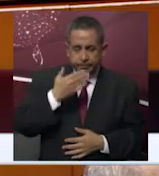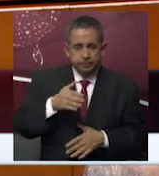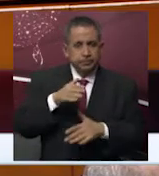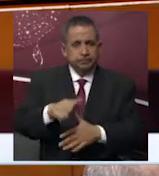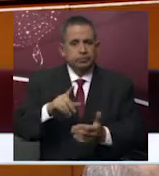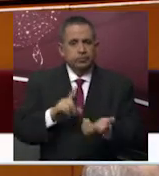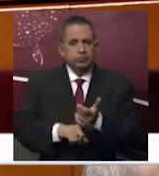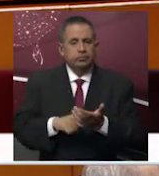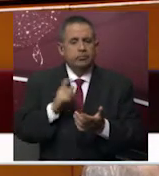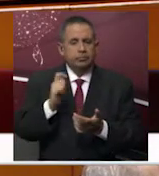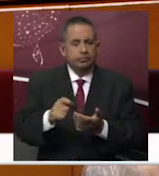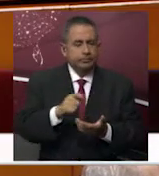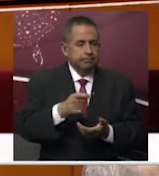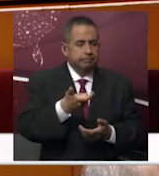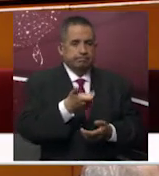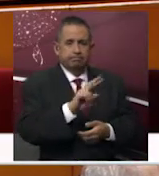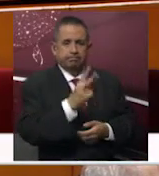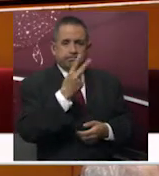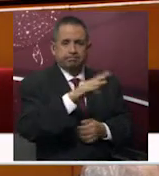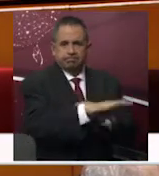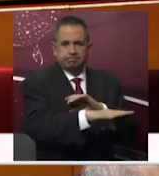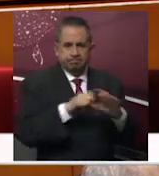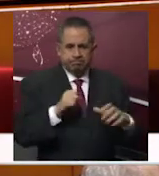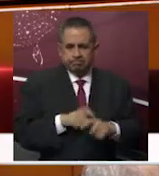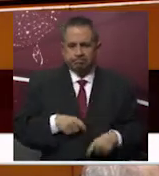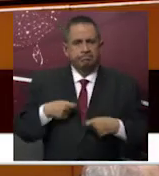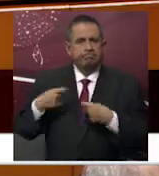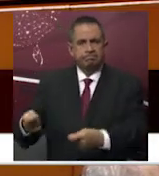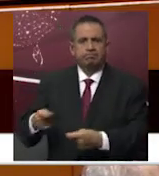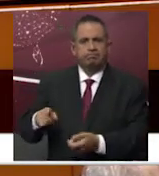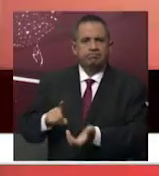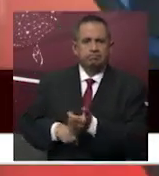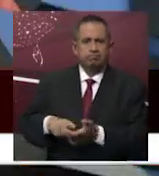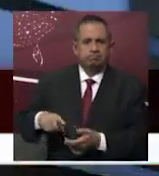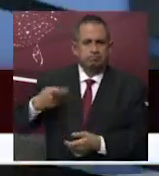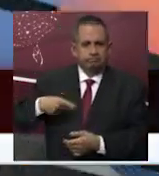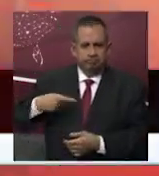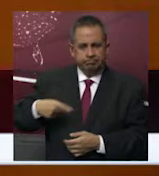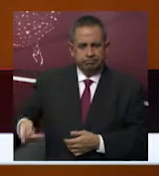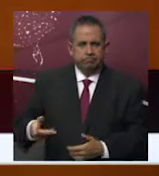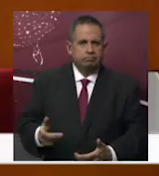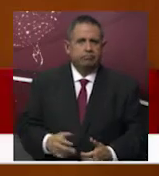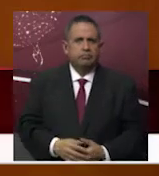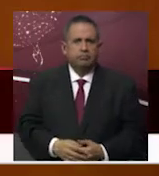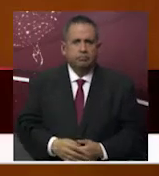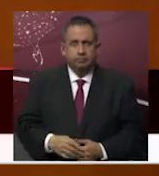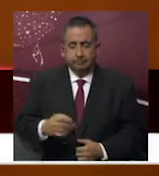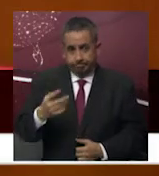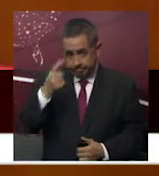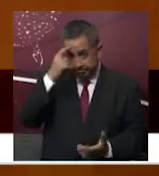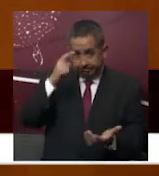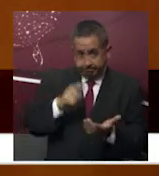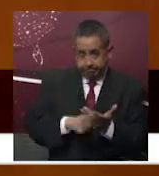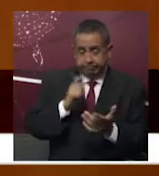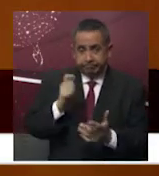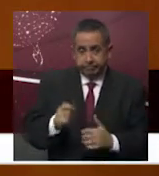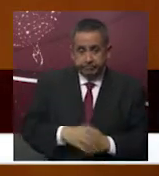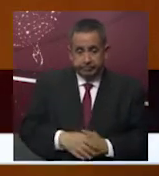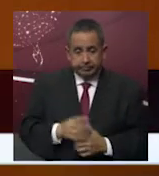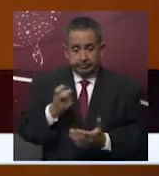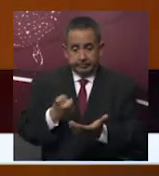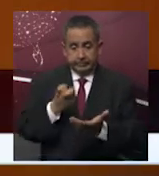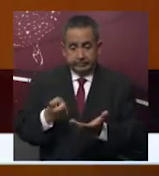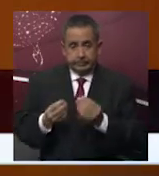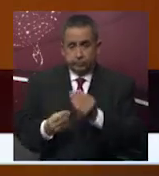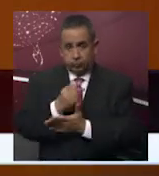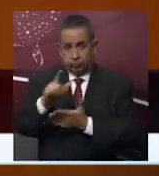de recuperación de activos y del ejercicio de la acción. Creemos que esta